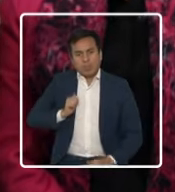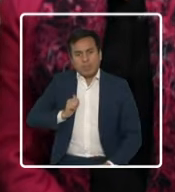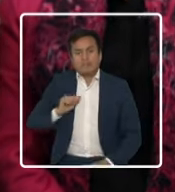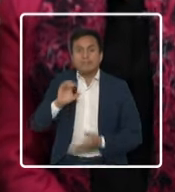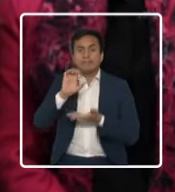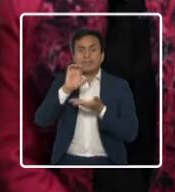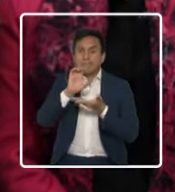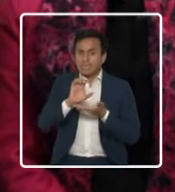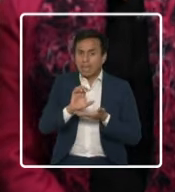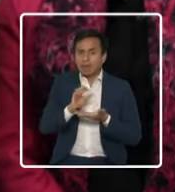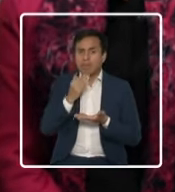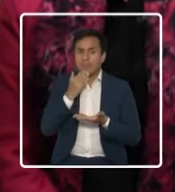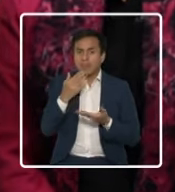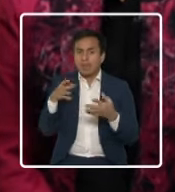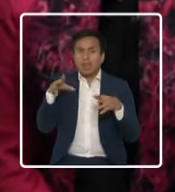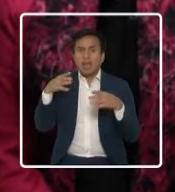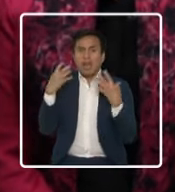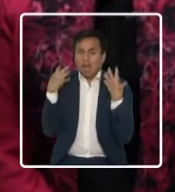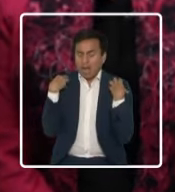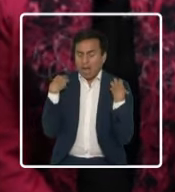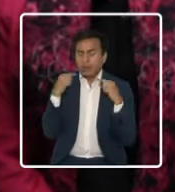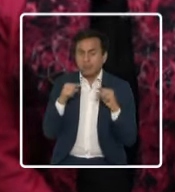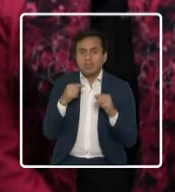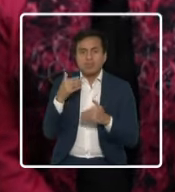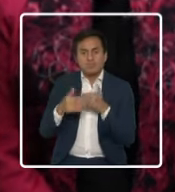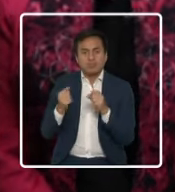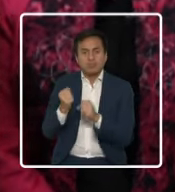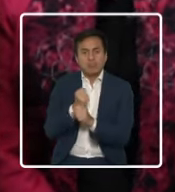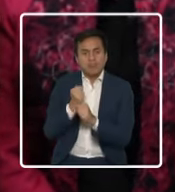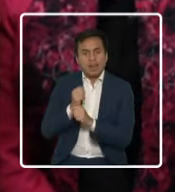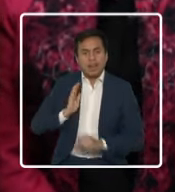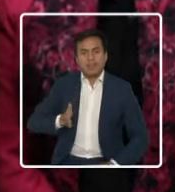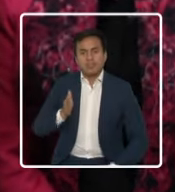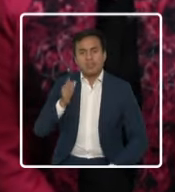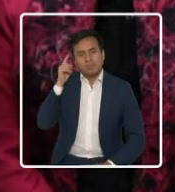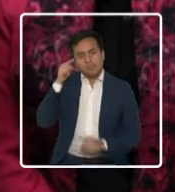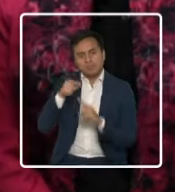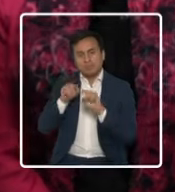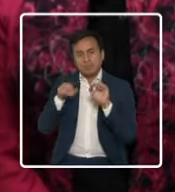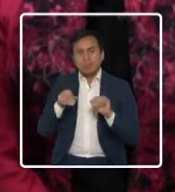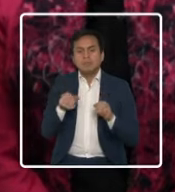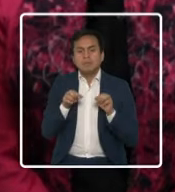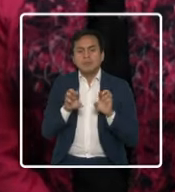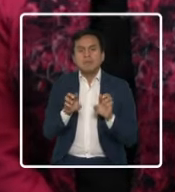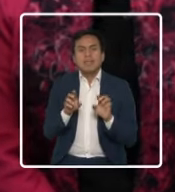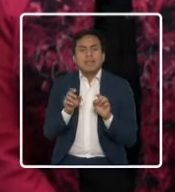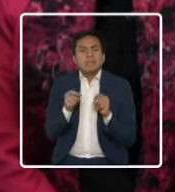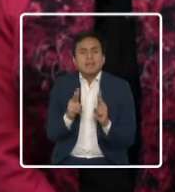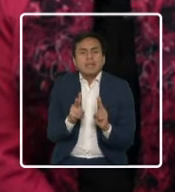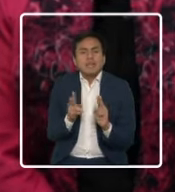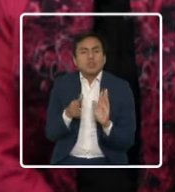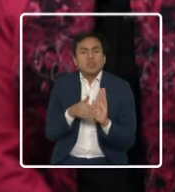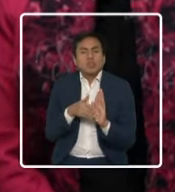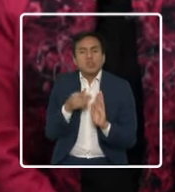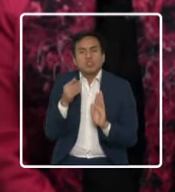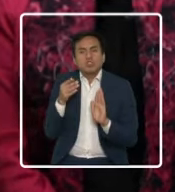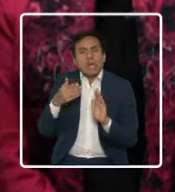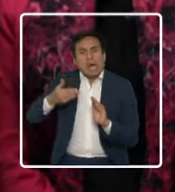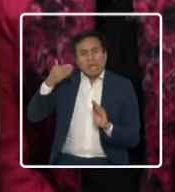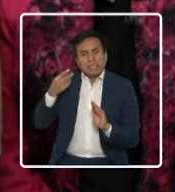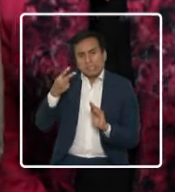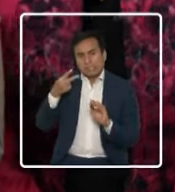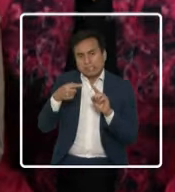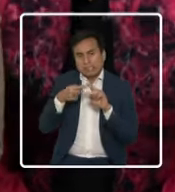dicho el fiscal Barros? Se lo dijo en exclusiva a Josefina Eckold del departamento de prensa de nuestro canal, quien elaboró un